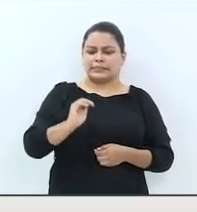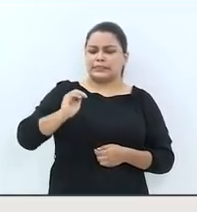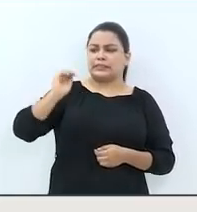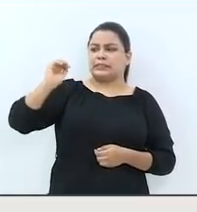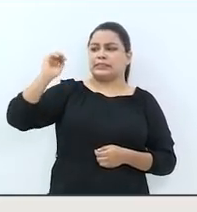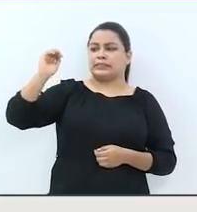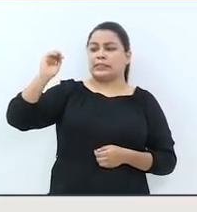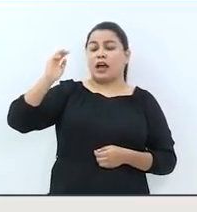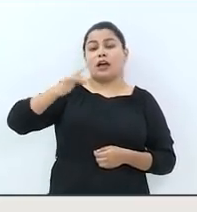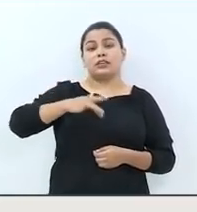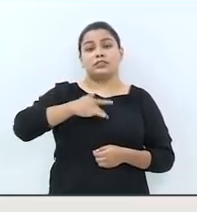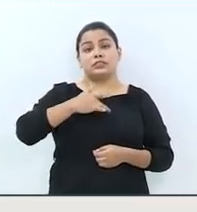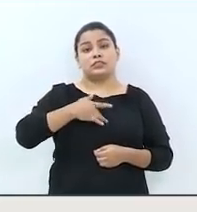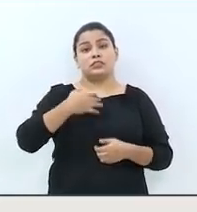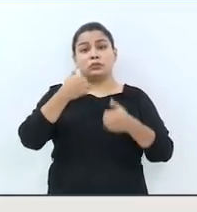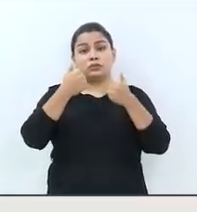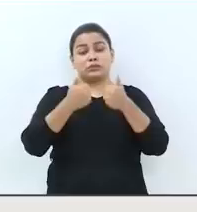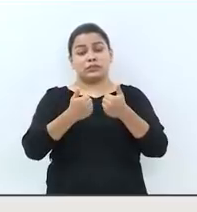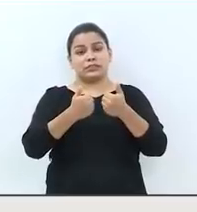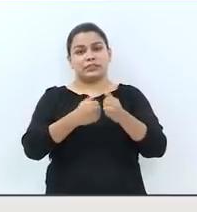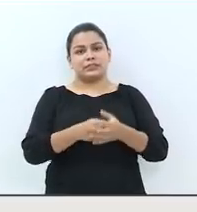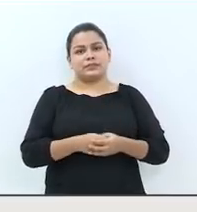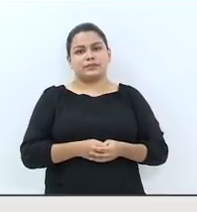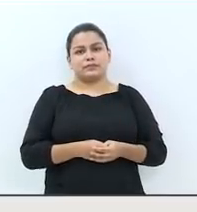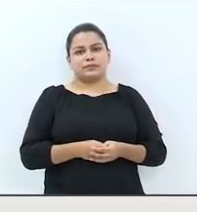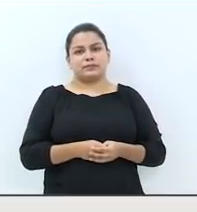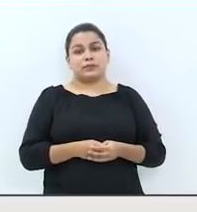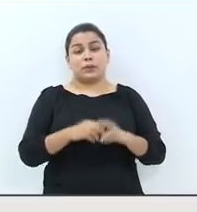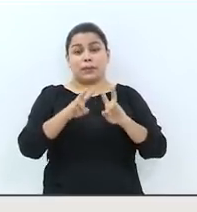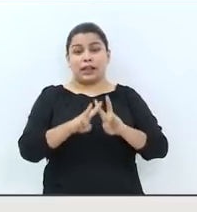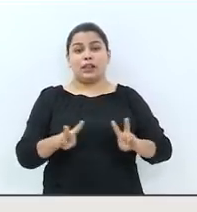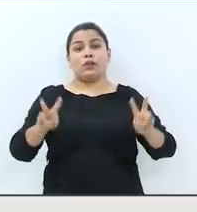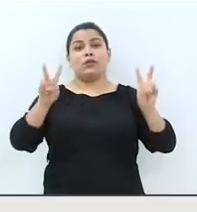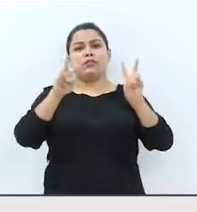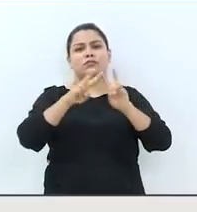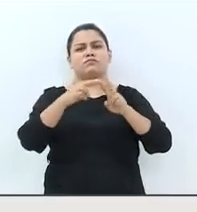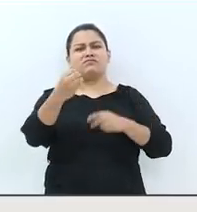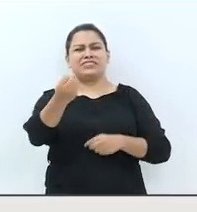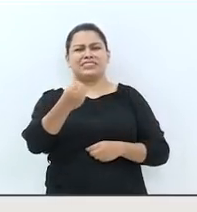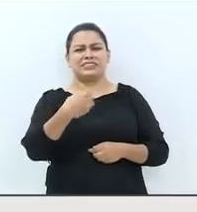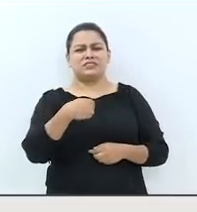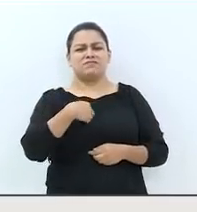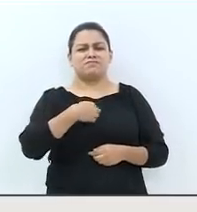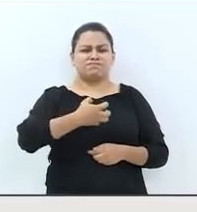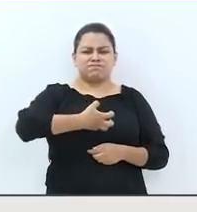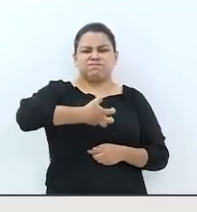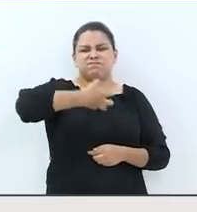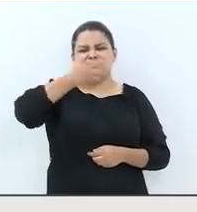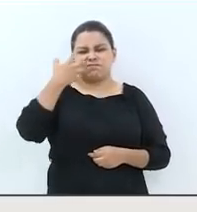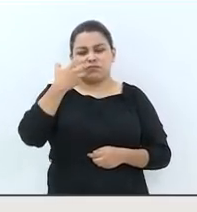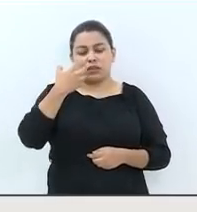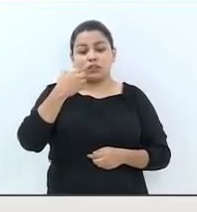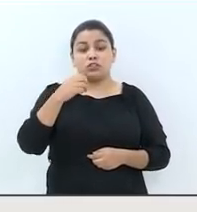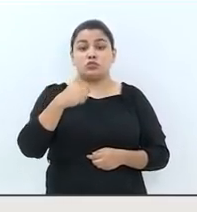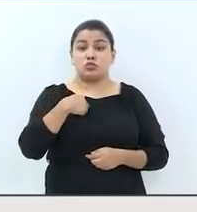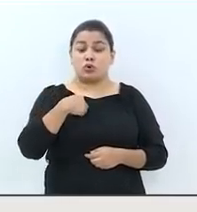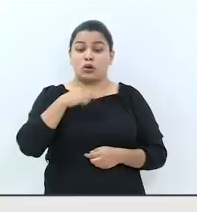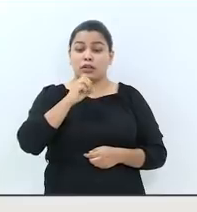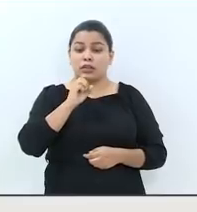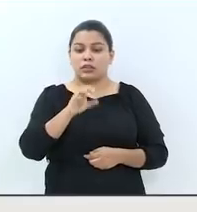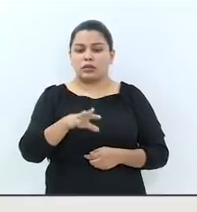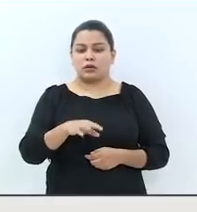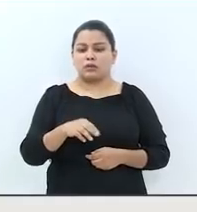y asertivas. Eso tiene que ver con validar. Cuando alguien me dice estoy enojado, es decir, entiendo que te